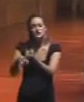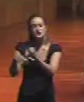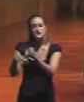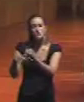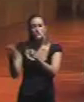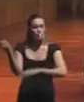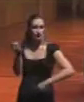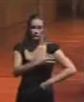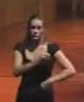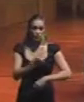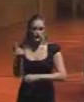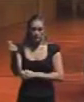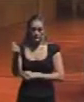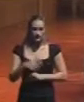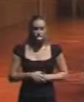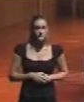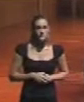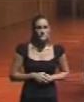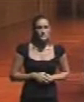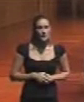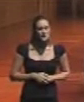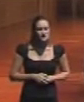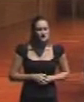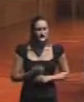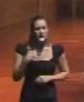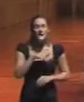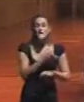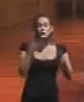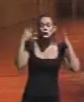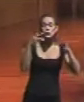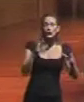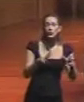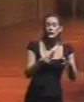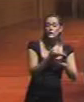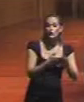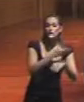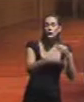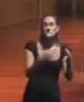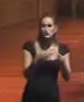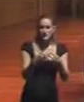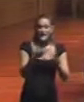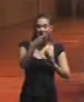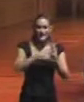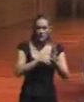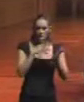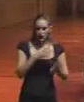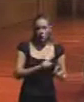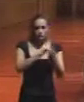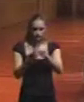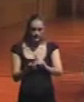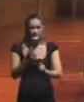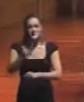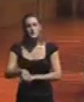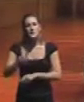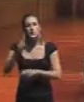riesgo. Entre su labor legislativa, el Consejo de Gobierno ha modificado 5 reglamentos existentes y ha aprobado 11